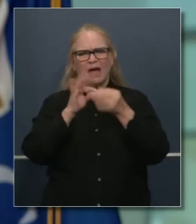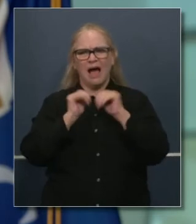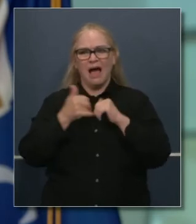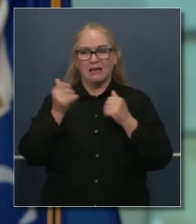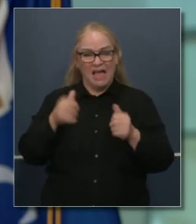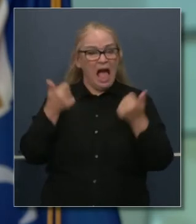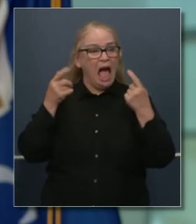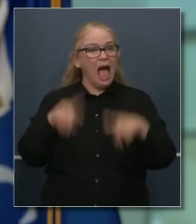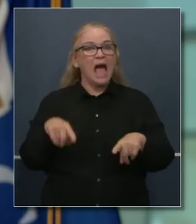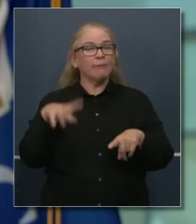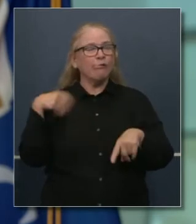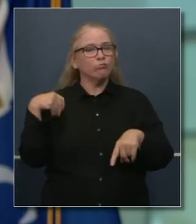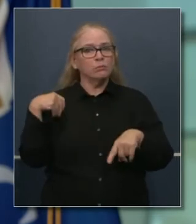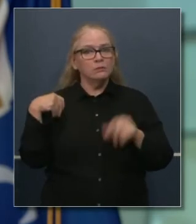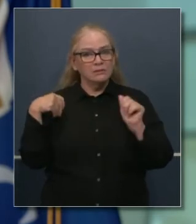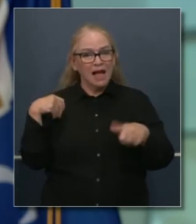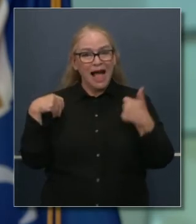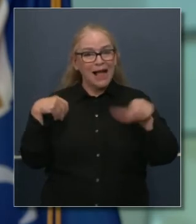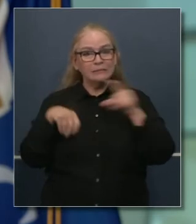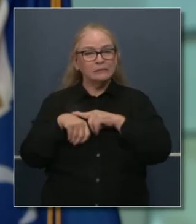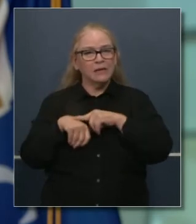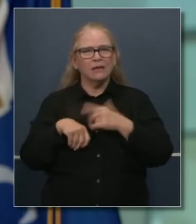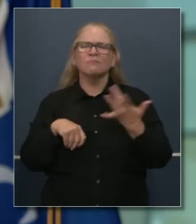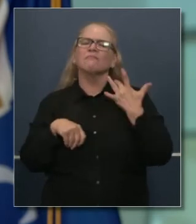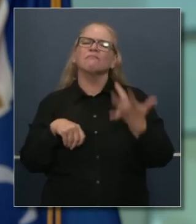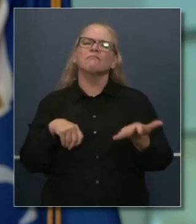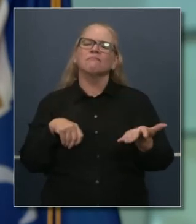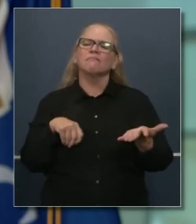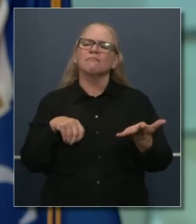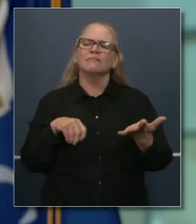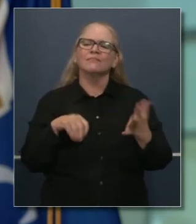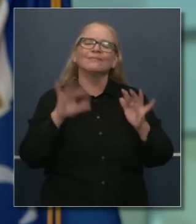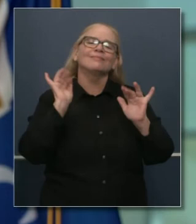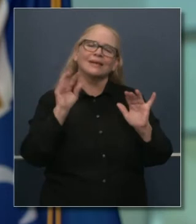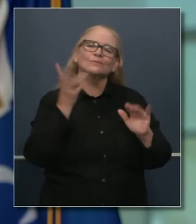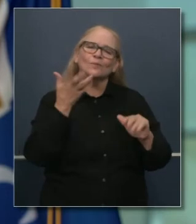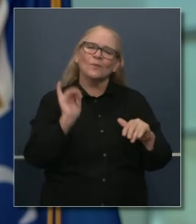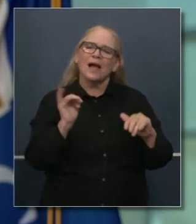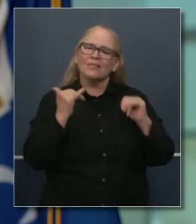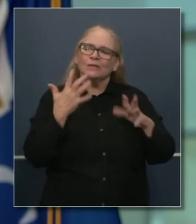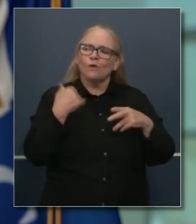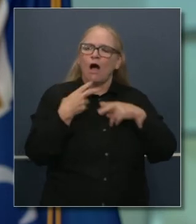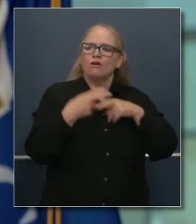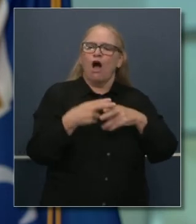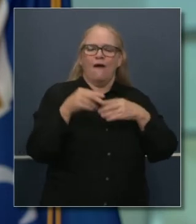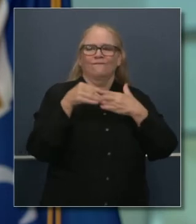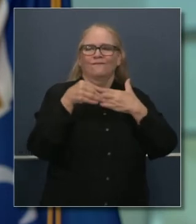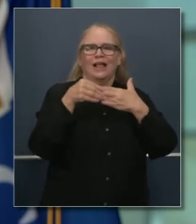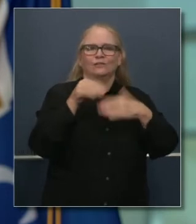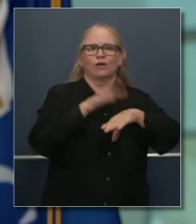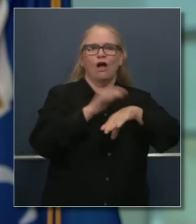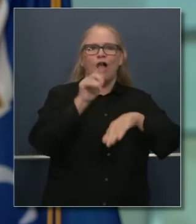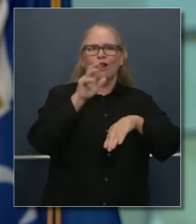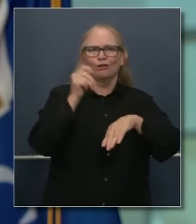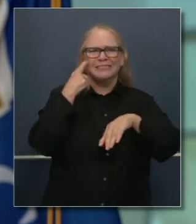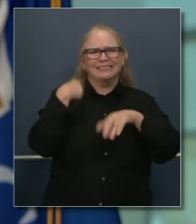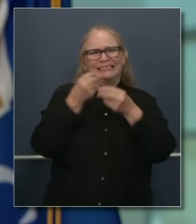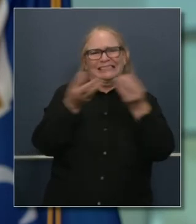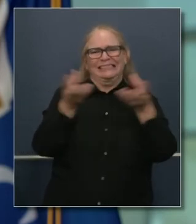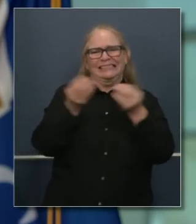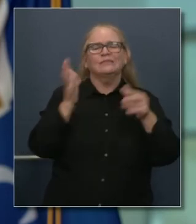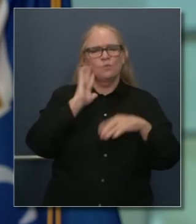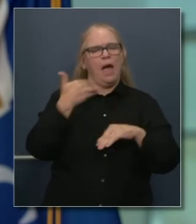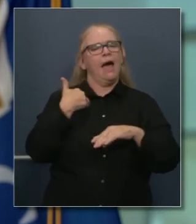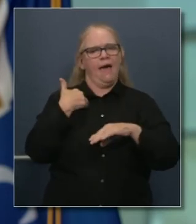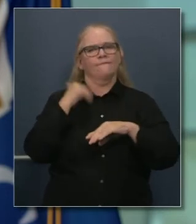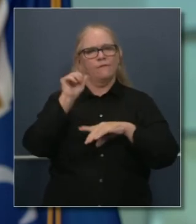decirnos ahora puede suceder les estamos diciendo ahorita precisamente por eso tenemos esta presentación y tenemos